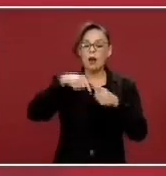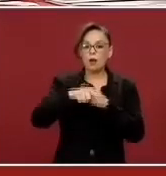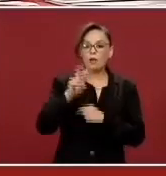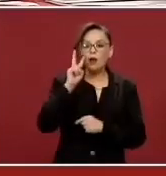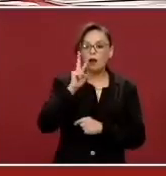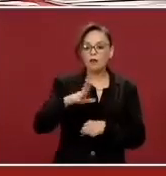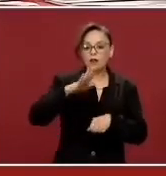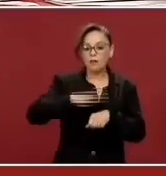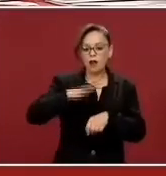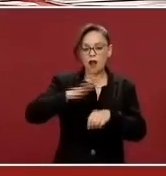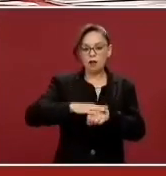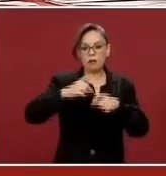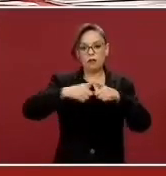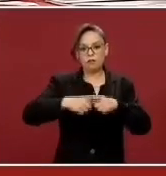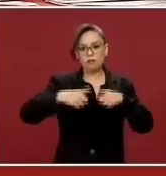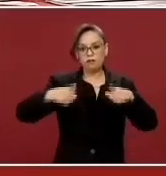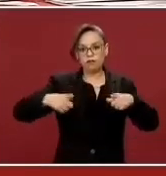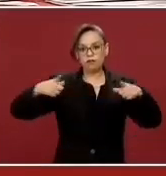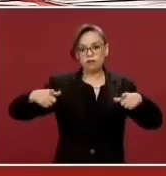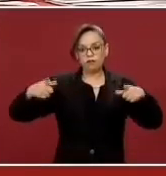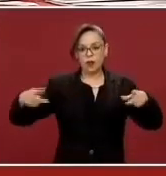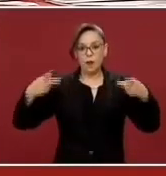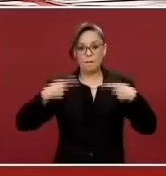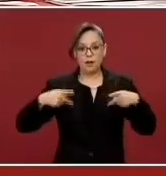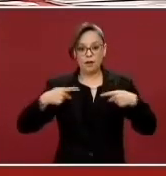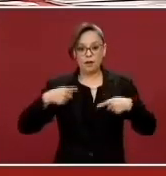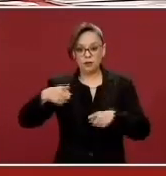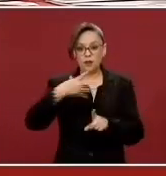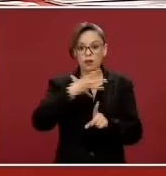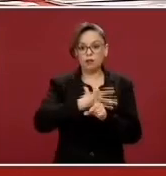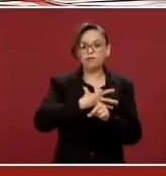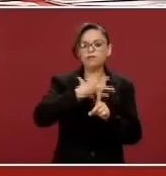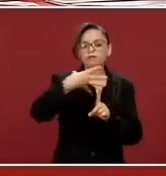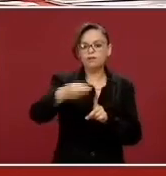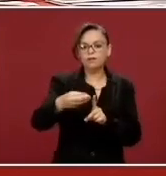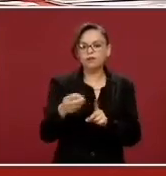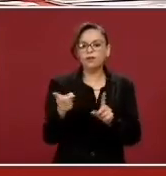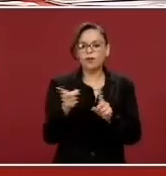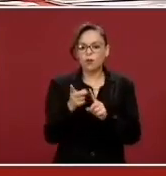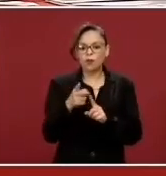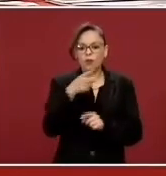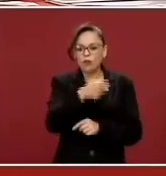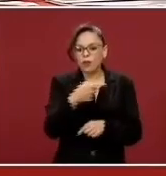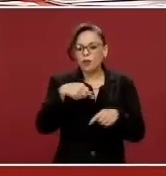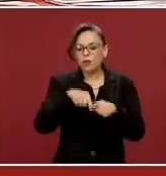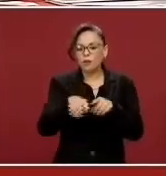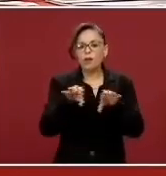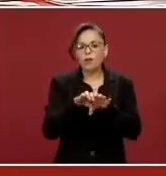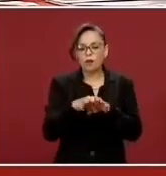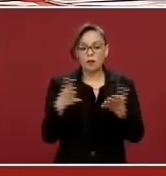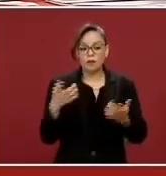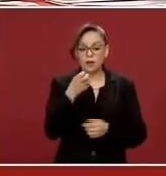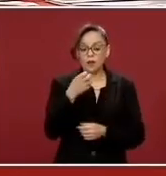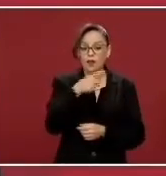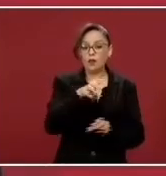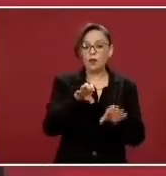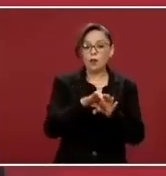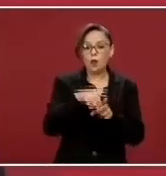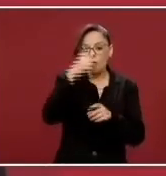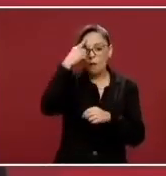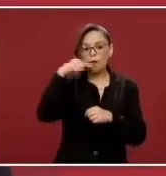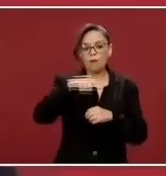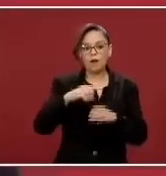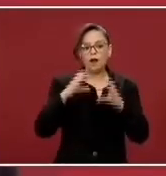de personas en cuyo contagio no es trazable, la utilidad de la medida de contención empieza a